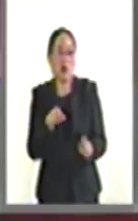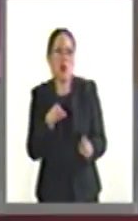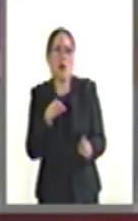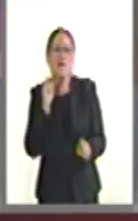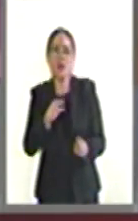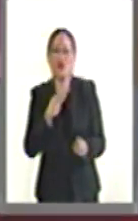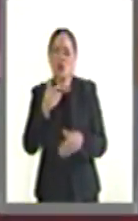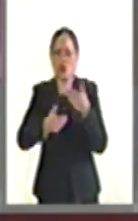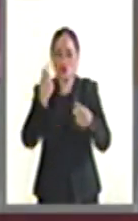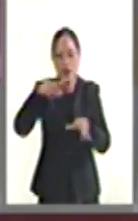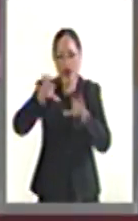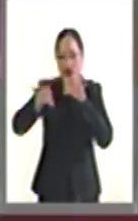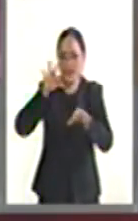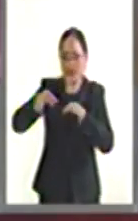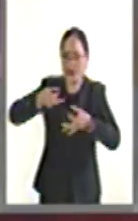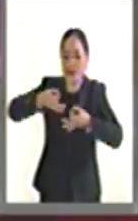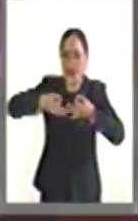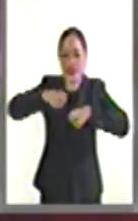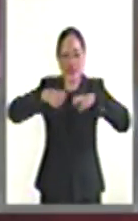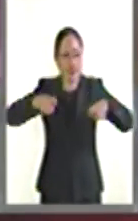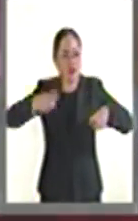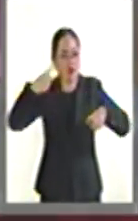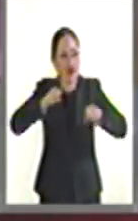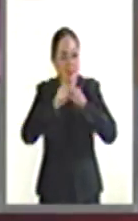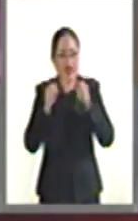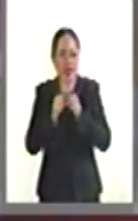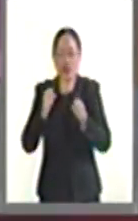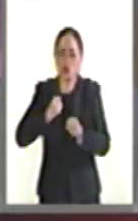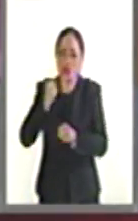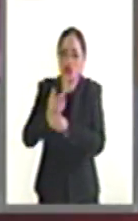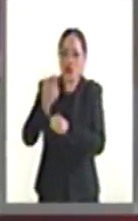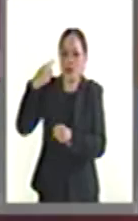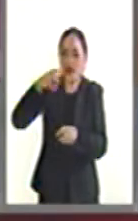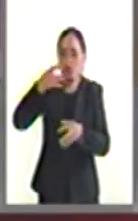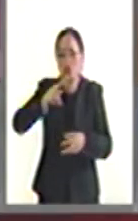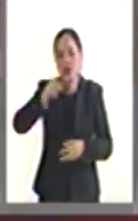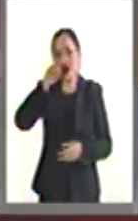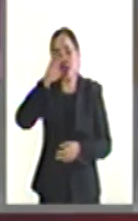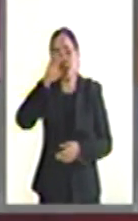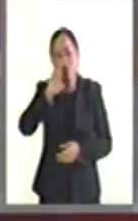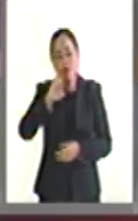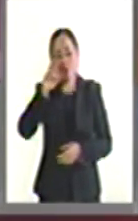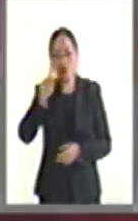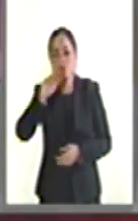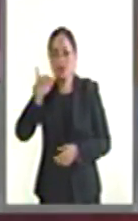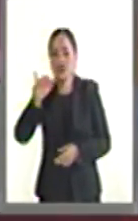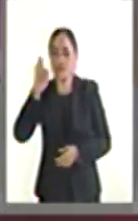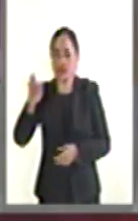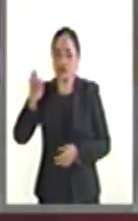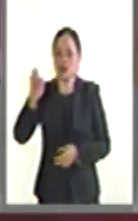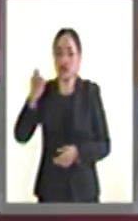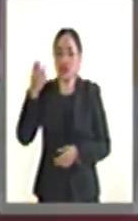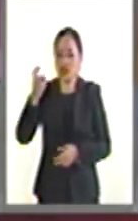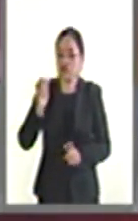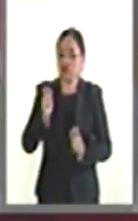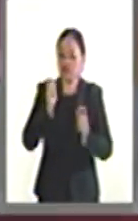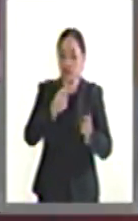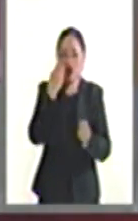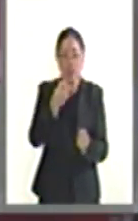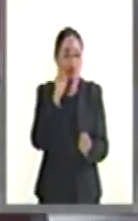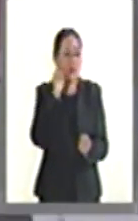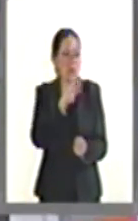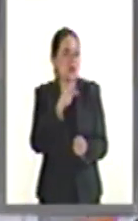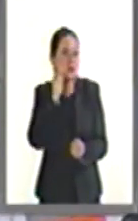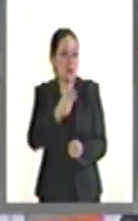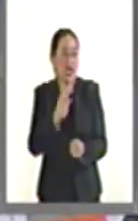el proceso de selección de magistrados para la Sala Superior del Tribunal Electoral del Poder Judicial de la Federación ha estado viciado